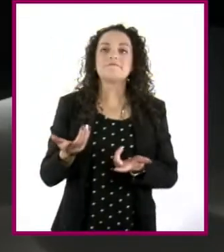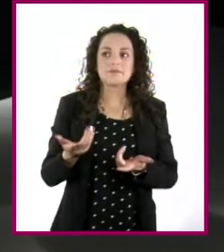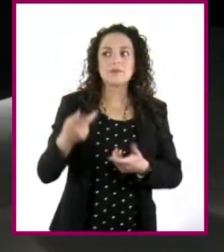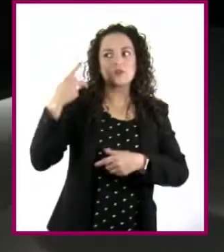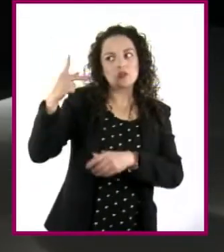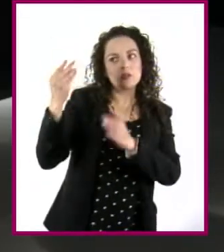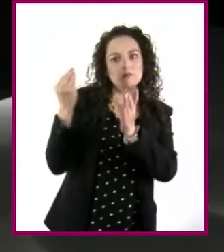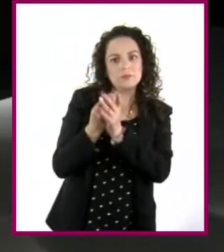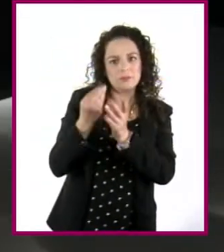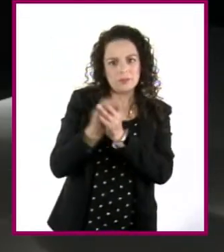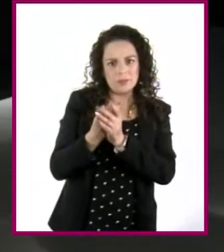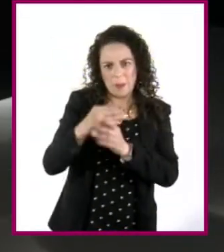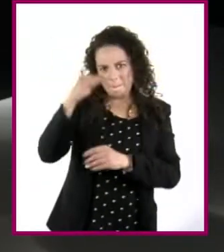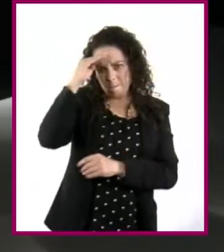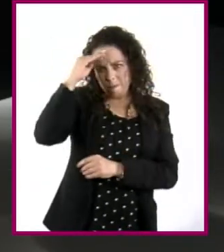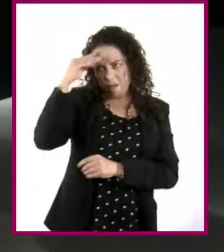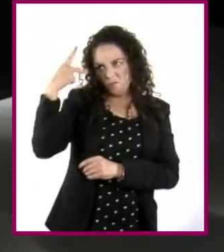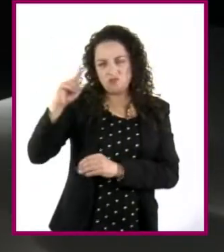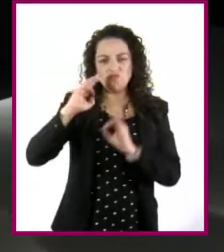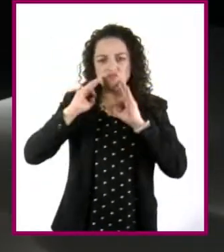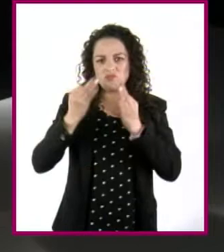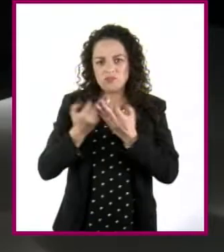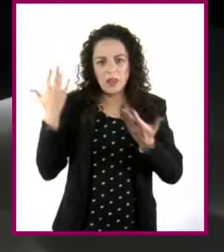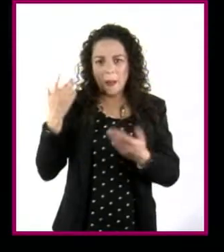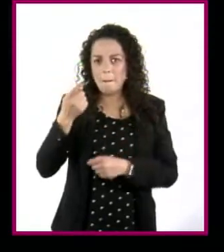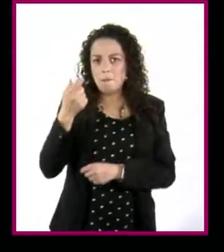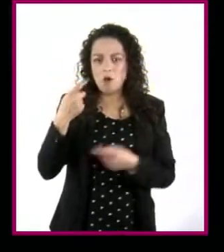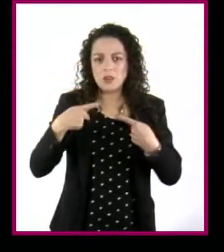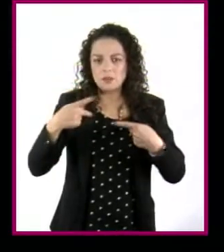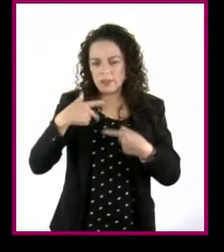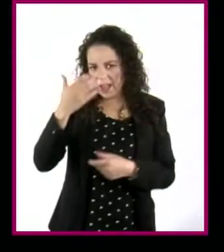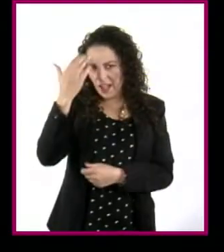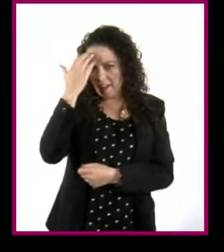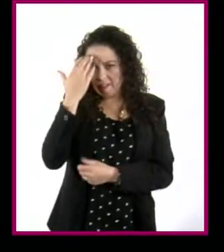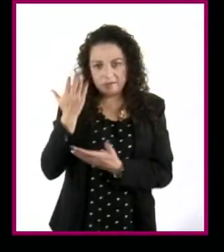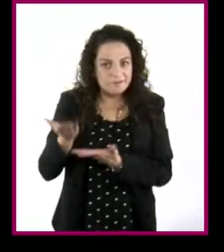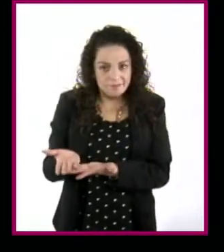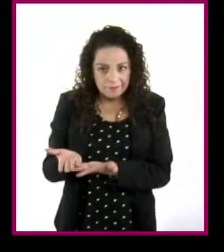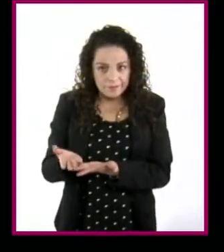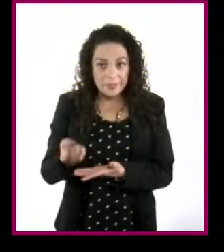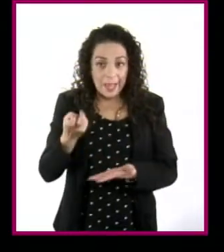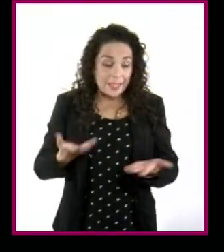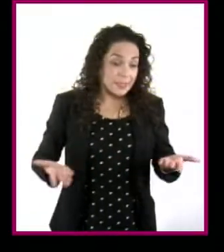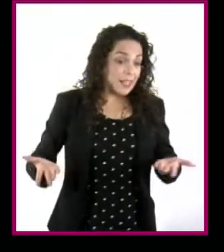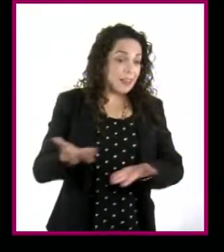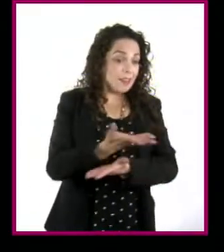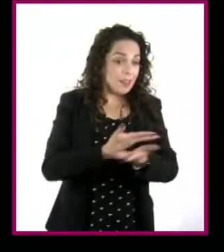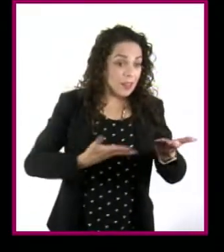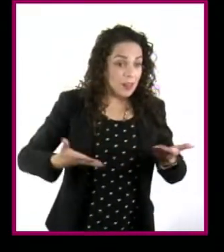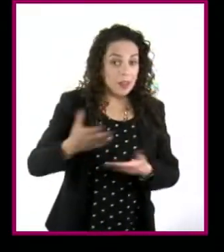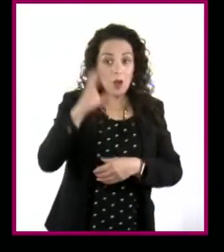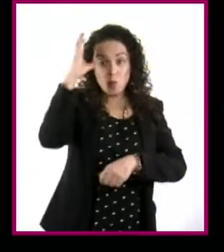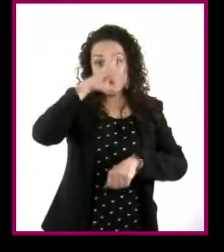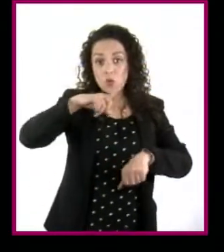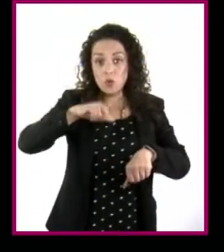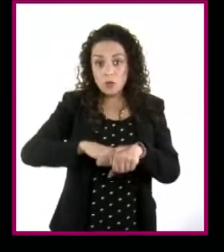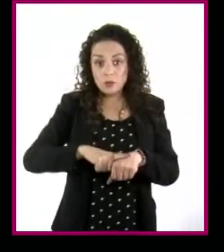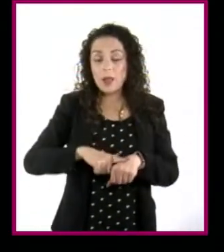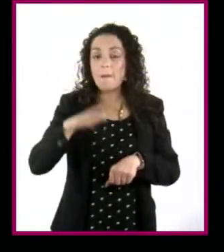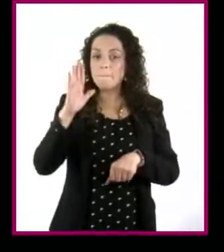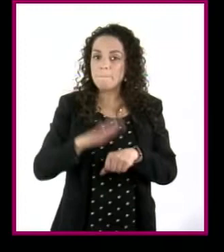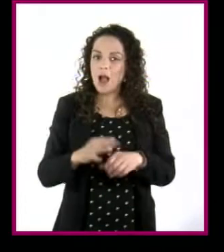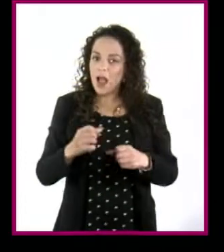que antes solo algunos pocos habían llegado a conocer. Estos intercambios culturales enriquecieron a la